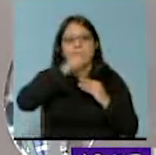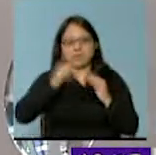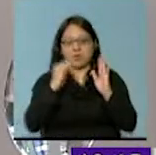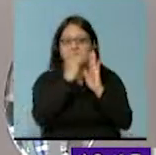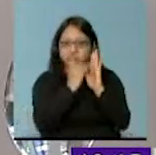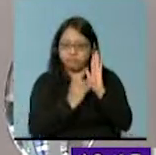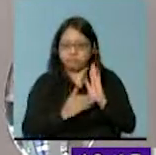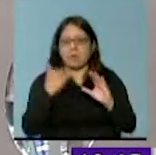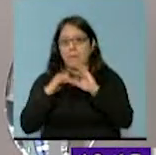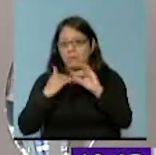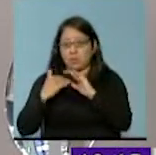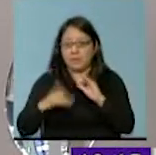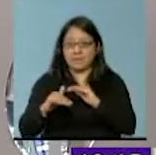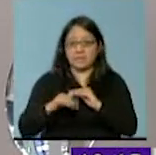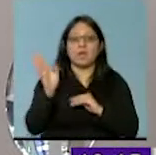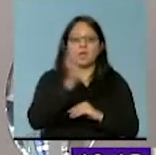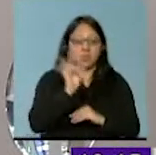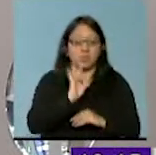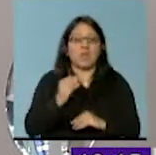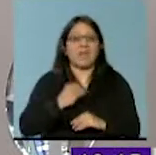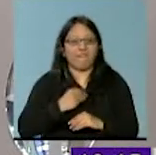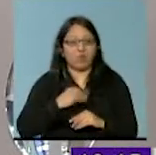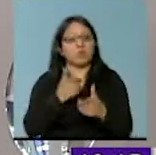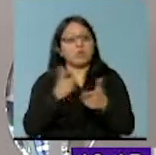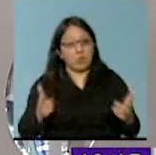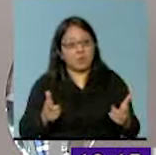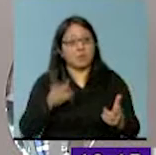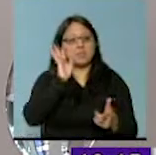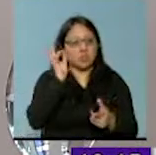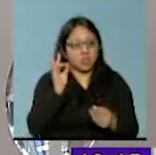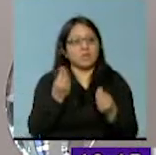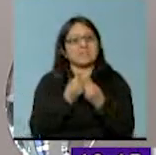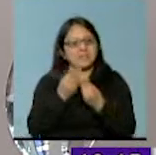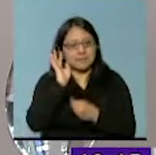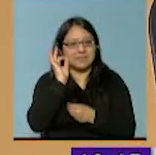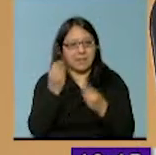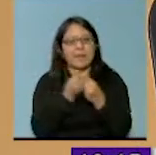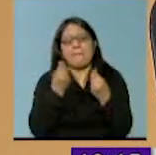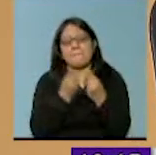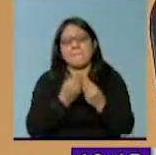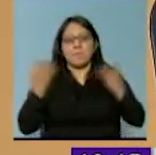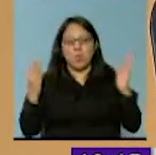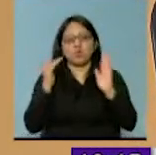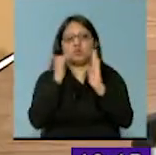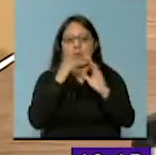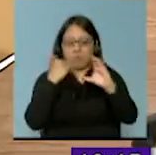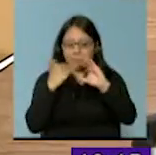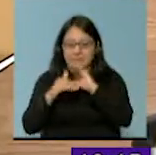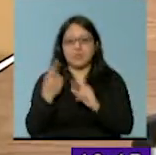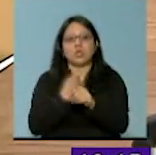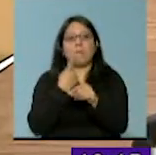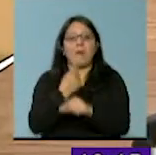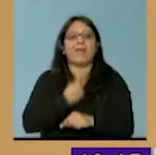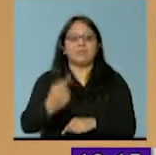a decirle también a la gente que no es mala voluntad, sino excede la cantidad de mensajes por los cuales no pueden responder. Claudia, buenas tardes. ¿Cómo